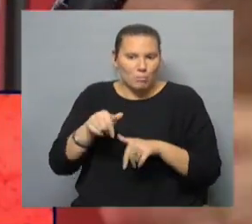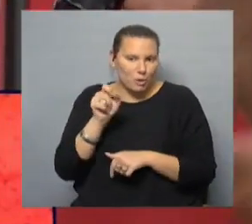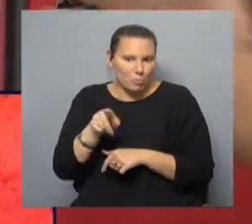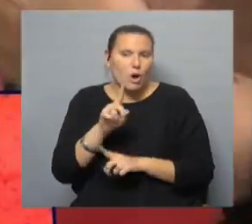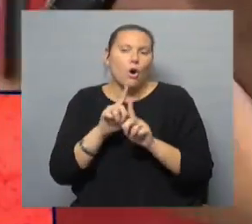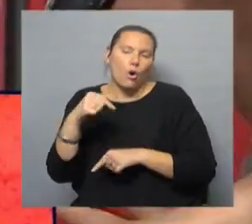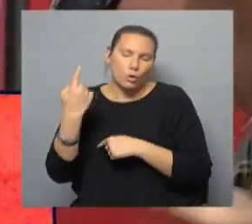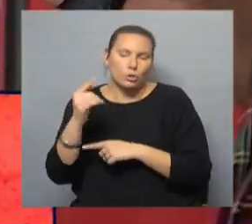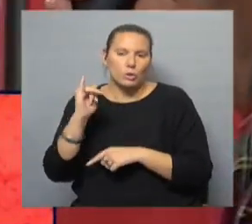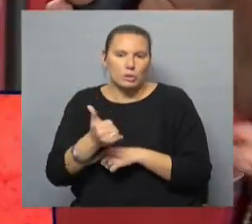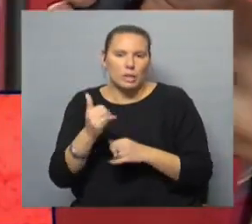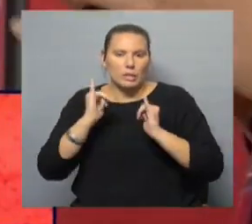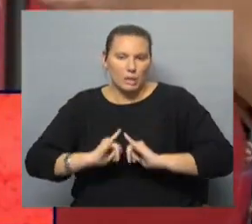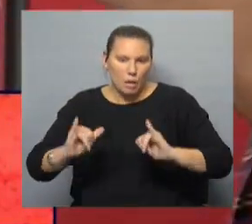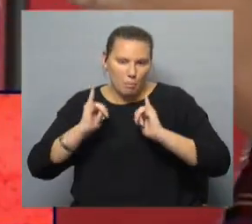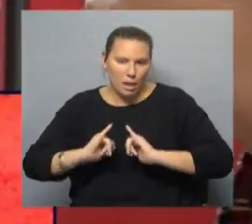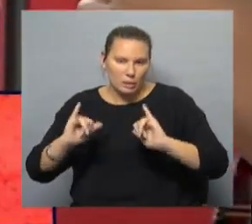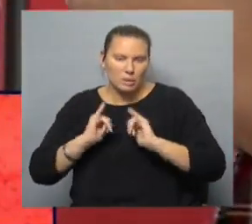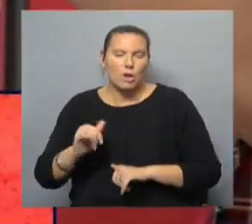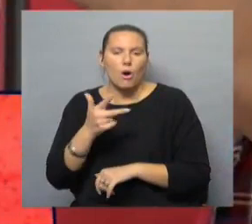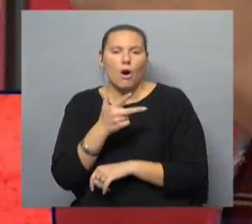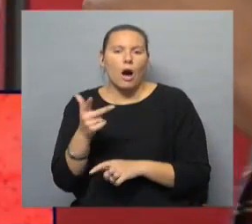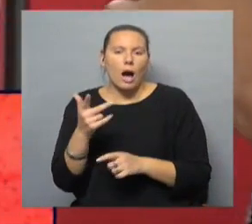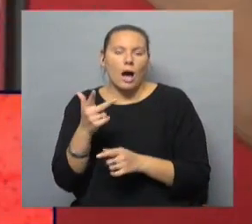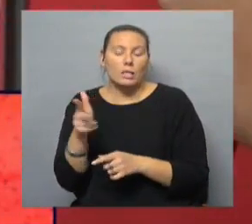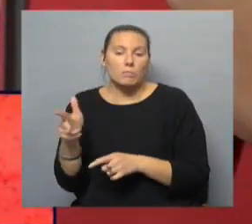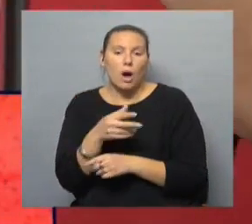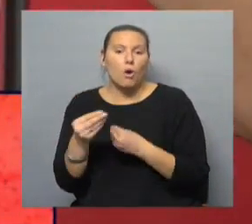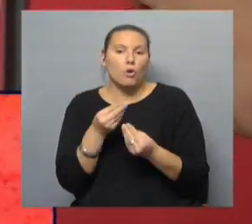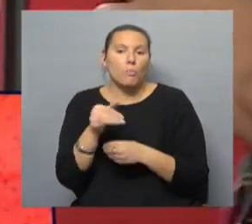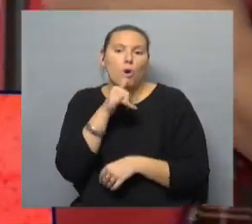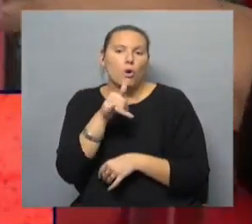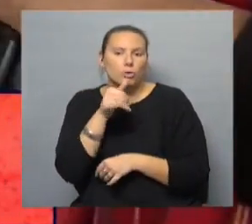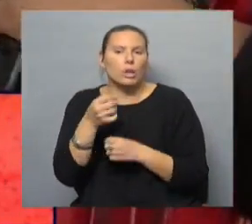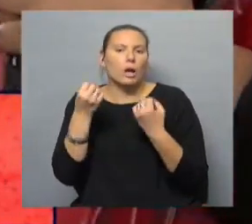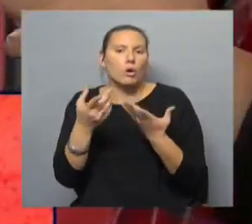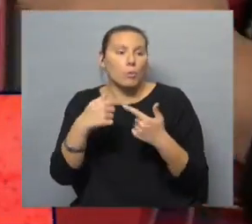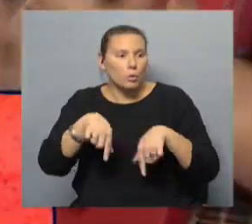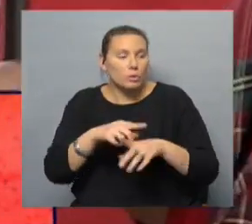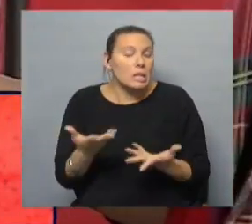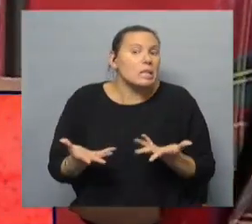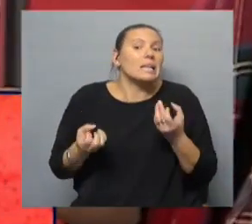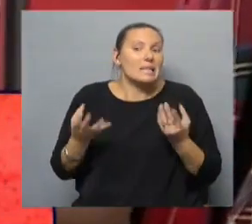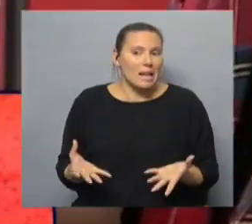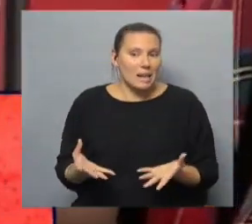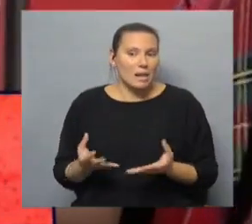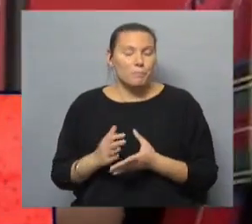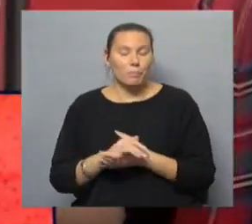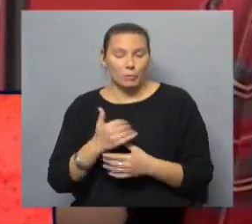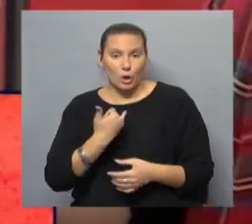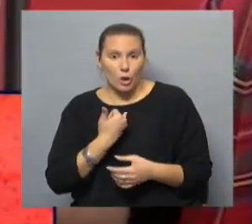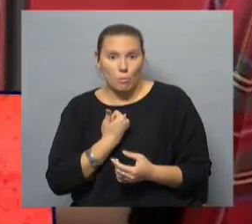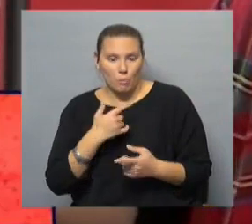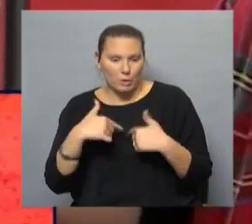otras cosas dentro de este paseo animado que es el espacio para los niños. Contame cómo va a ser eso y, bueno, cómo lo reciben ustedes. Bueno, para nosotros es